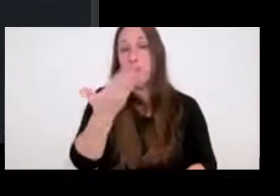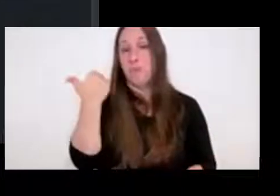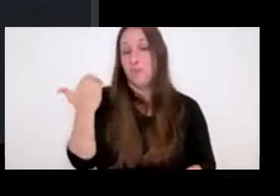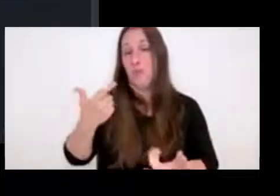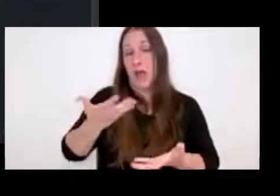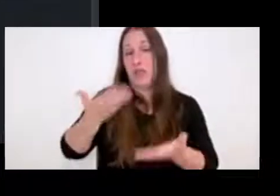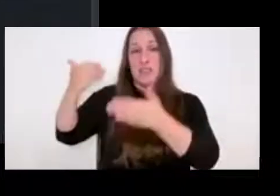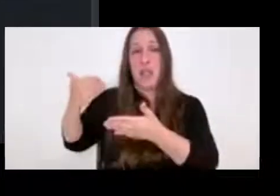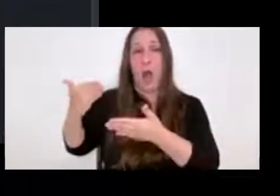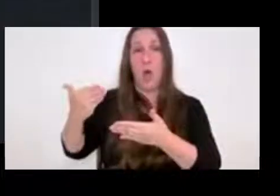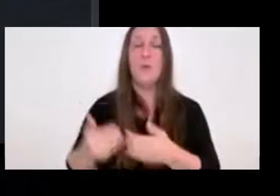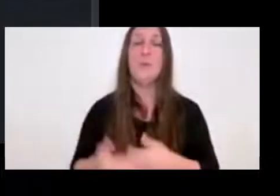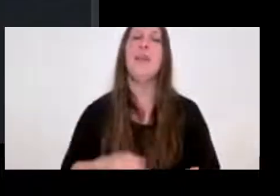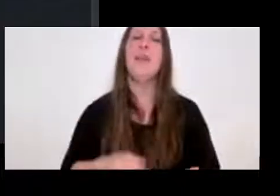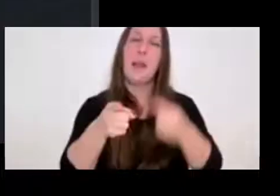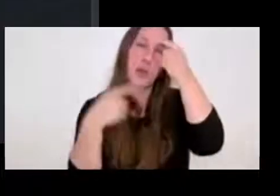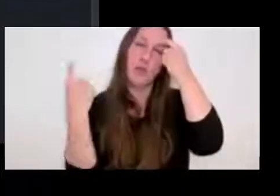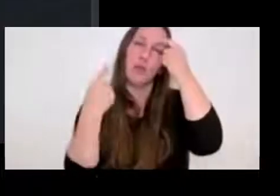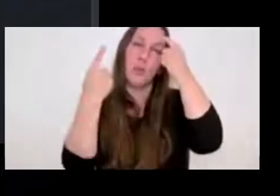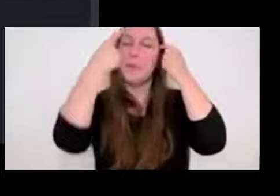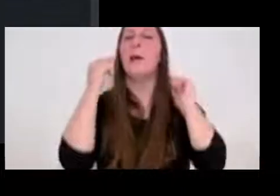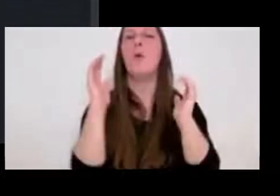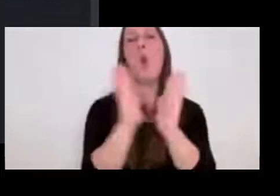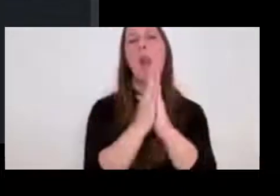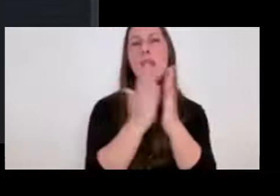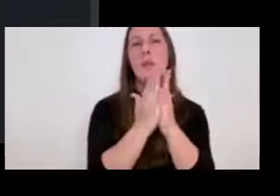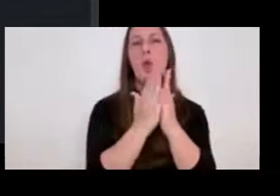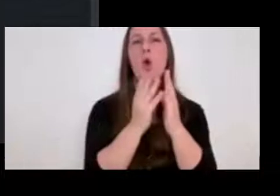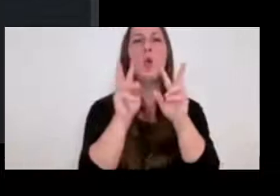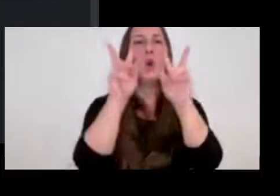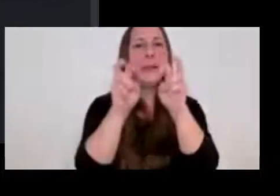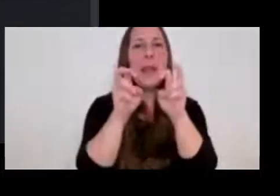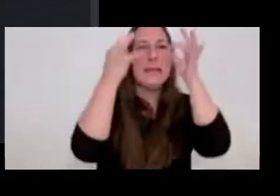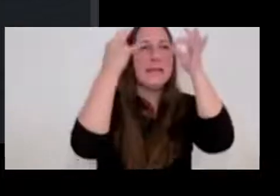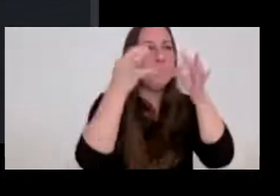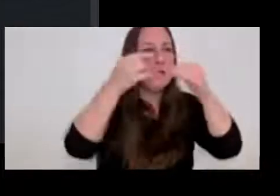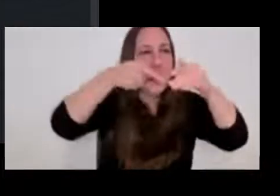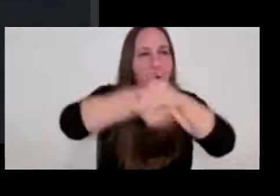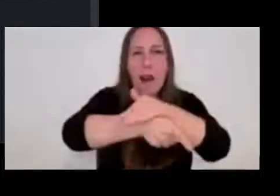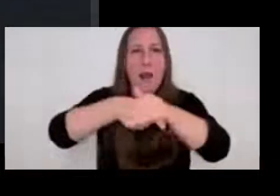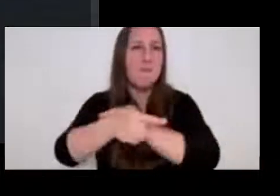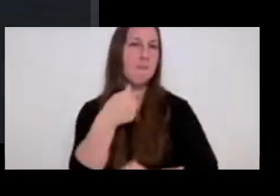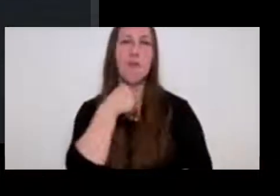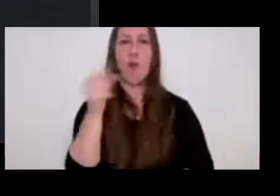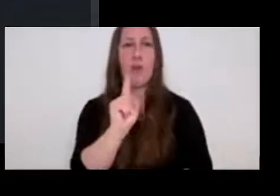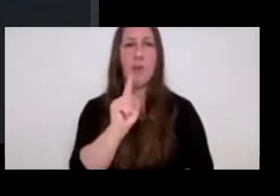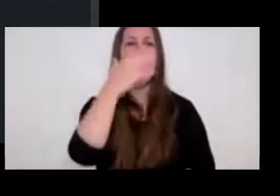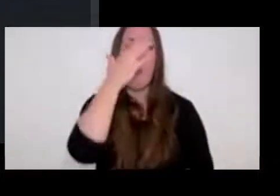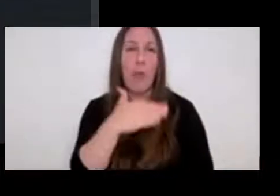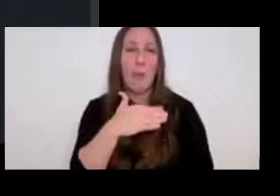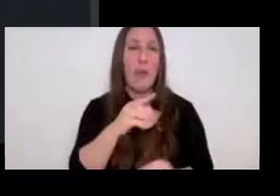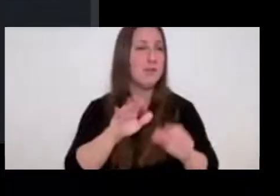en el consejo, tratamos de hacer libros y no nos queremos meter mucho con temas muy específicos, porque ya sabemos que ya después nos sirven, digamos, ¿no es